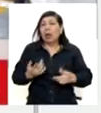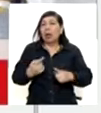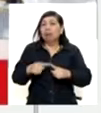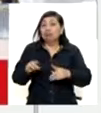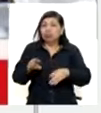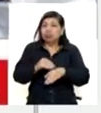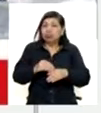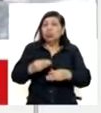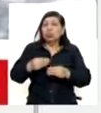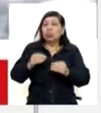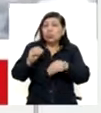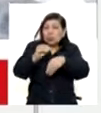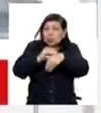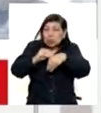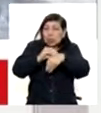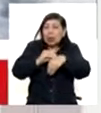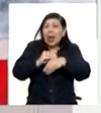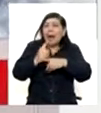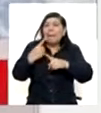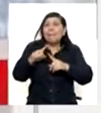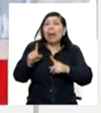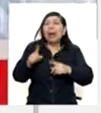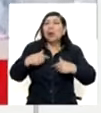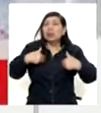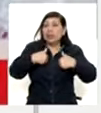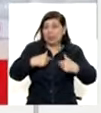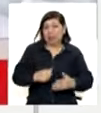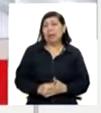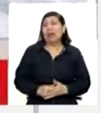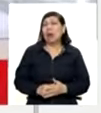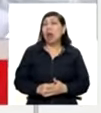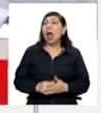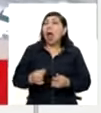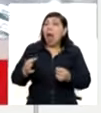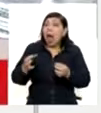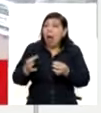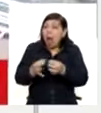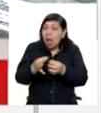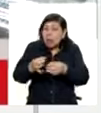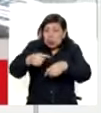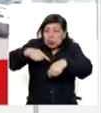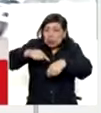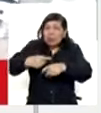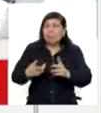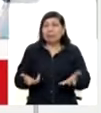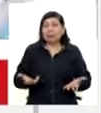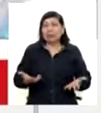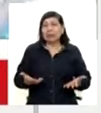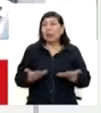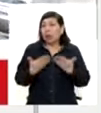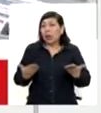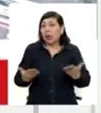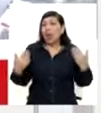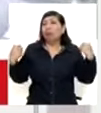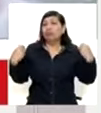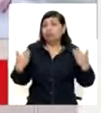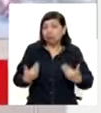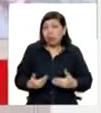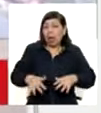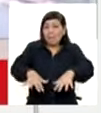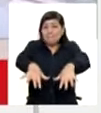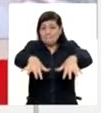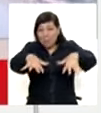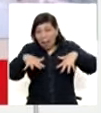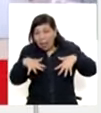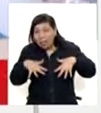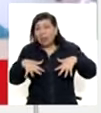dextrosa, solución, frutiflex, ¿no es cierto?, agujas, también obviamente elementos de abrigo,